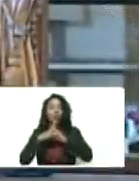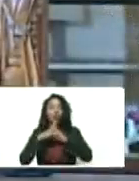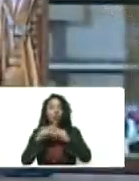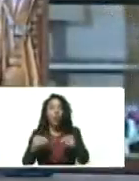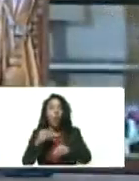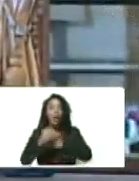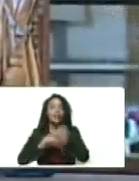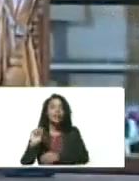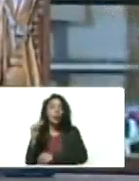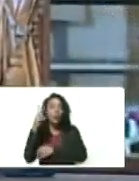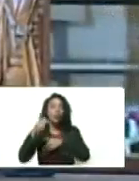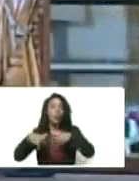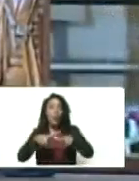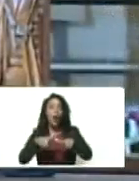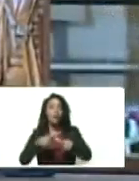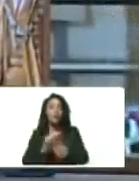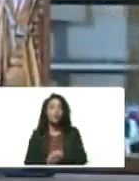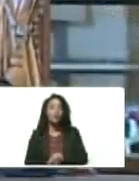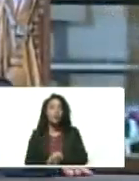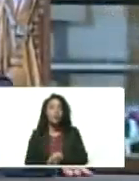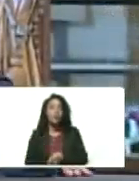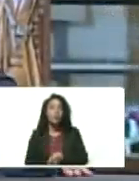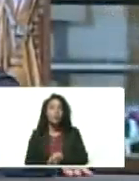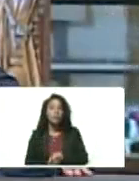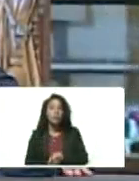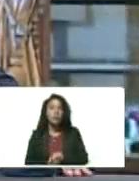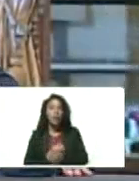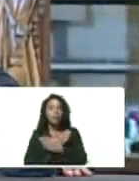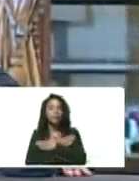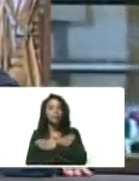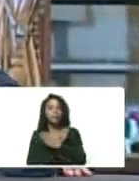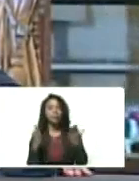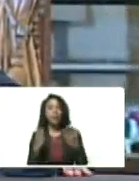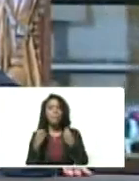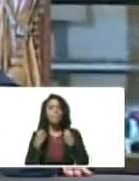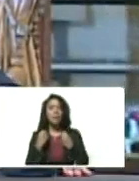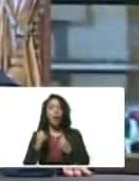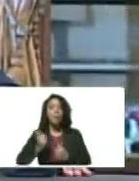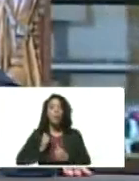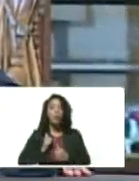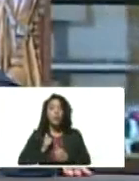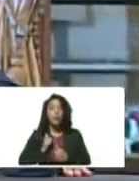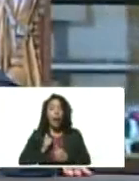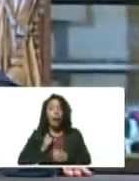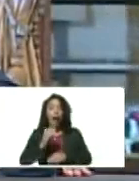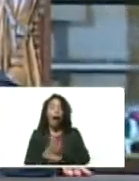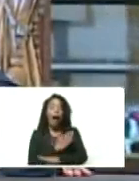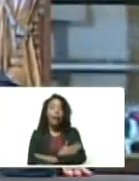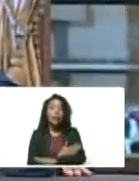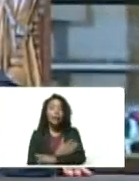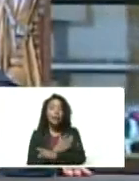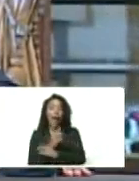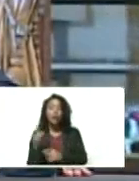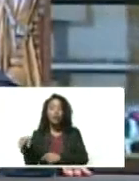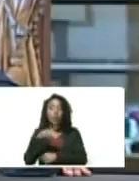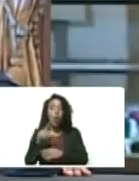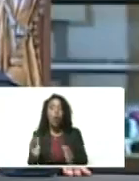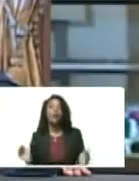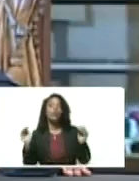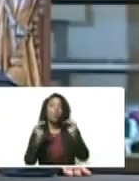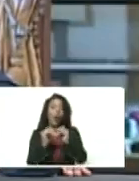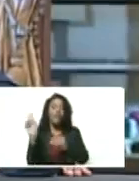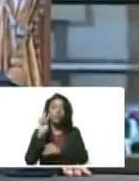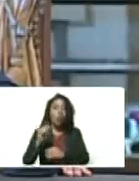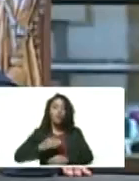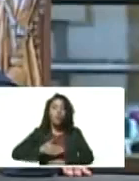segundo lugar y colaborar para aprovechar ese terreno común para que venezuela pueda cumplir